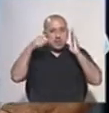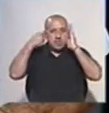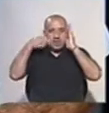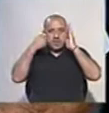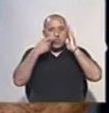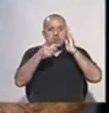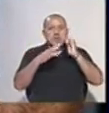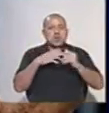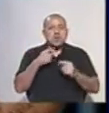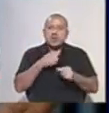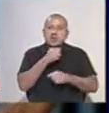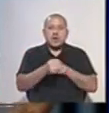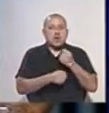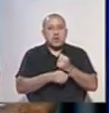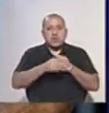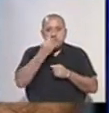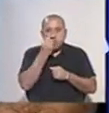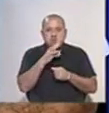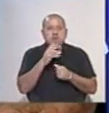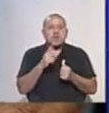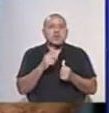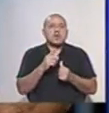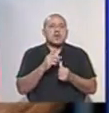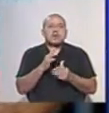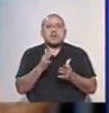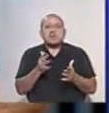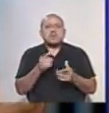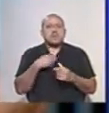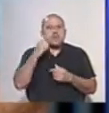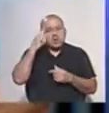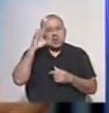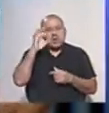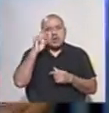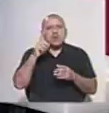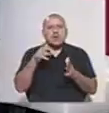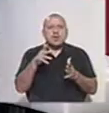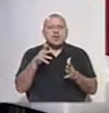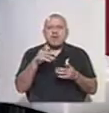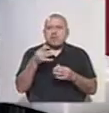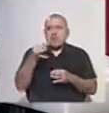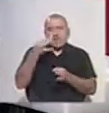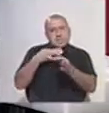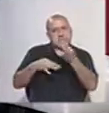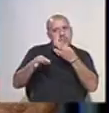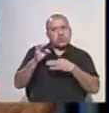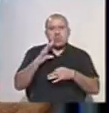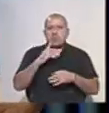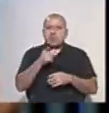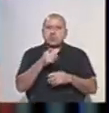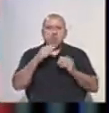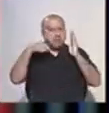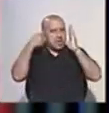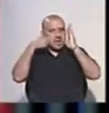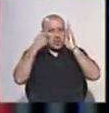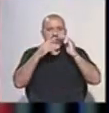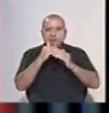que ha salido este año, está impresionante, me hizo acordar mucho a los Coen, como que me la están vendiendo como si es un peliculón. Nadie